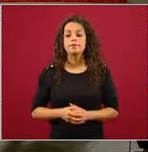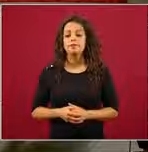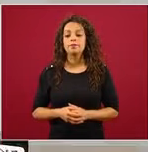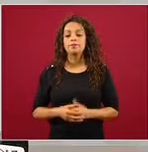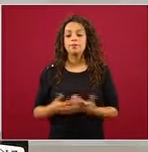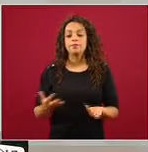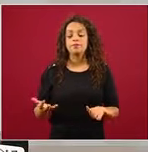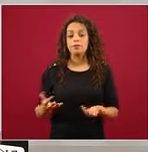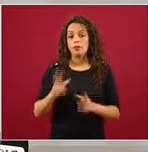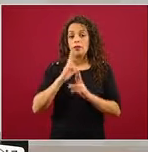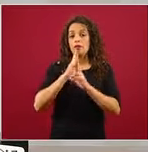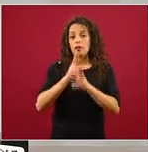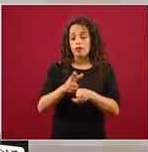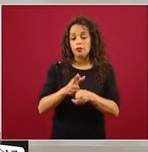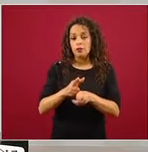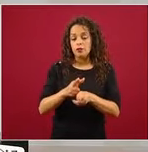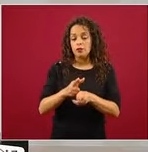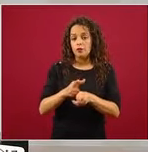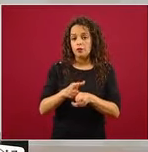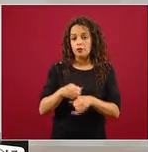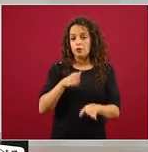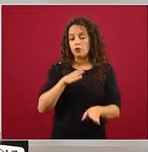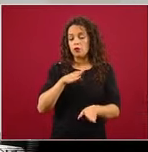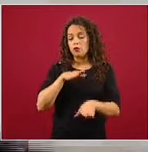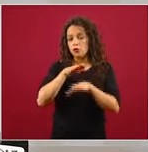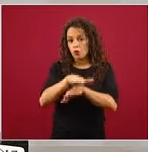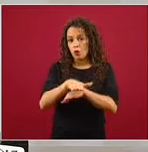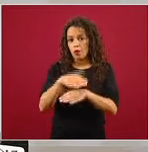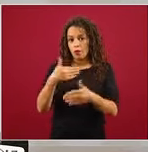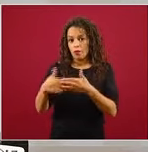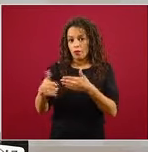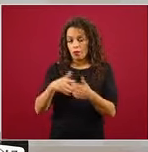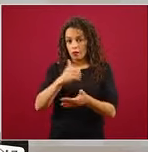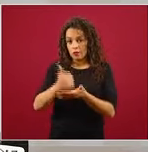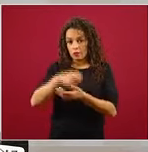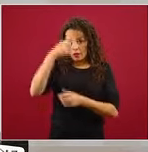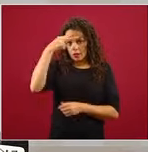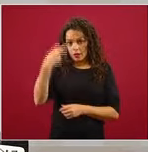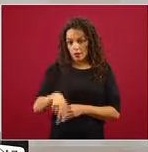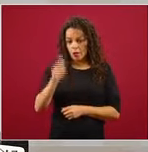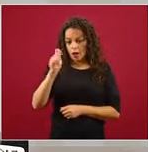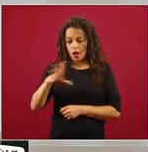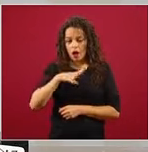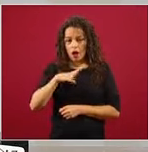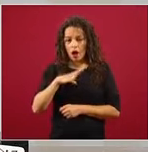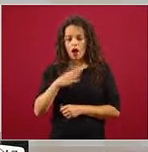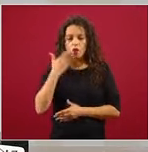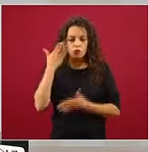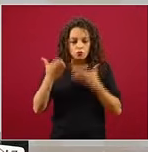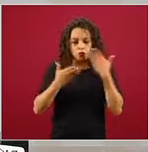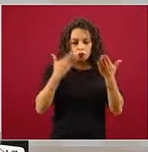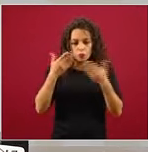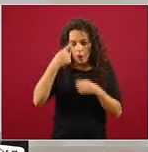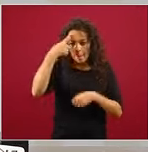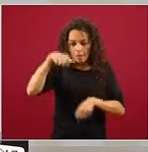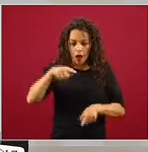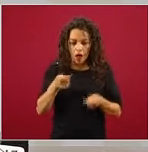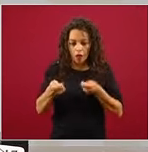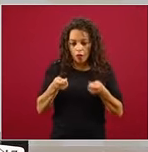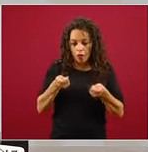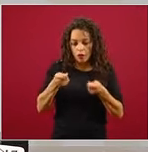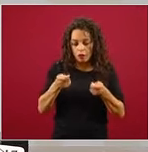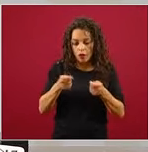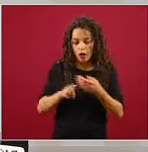modelo de la Ciudad de México, que incluye el estudio y el control intencional de brotes